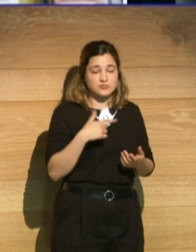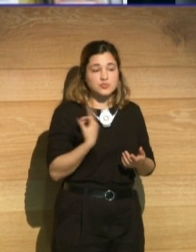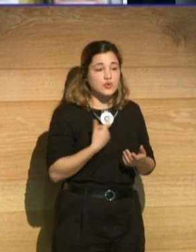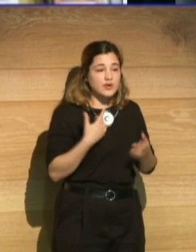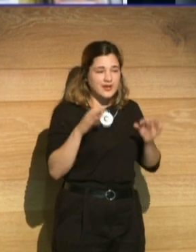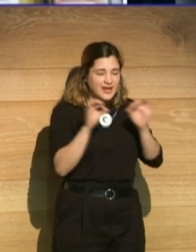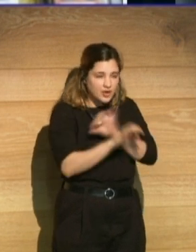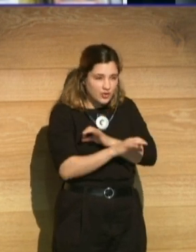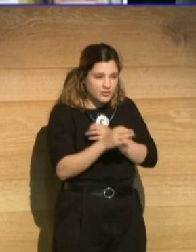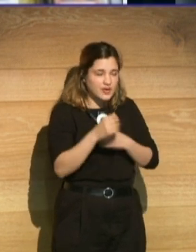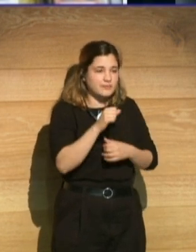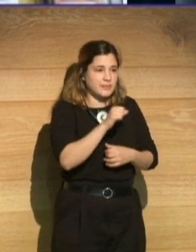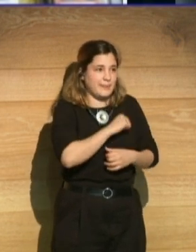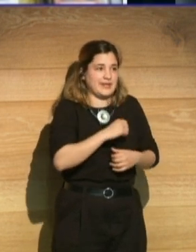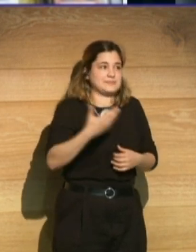de esperar